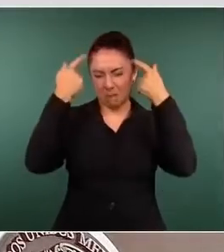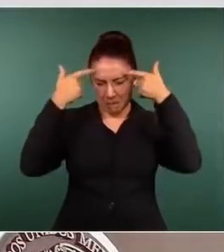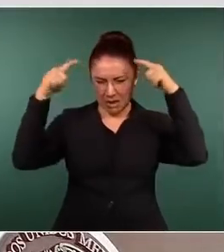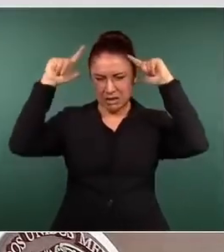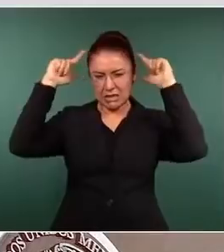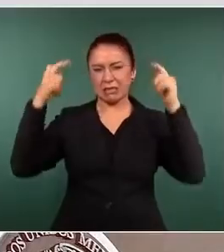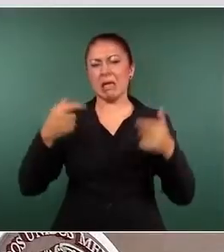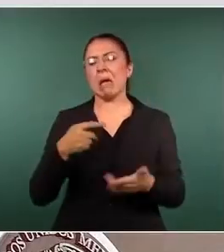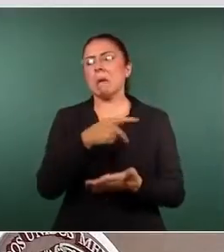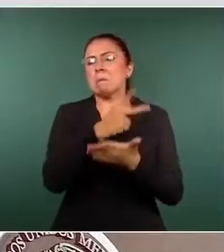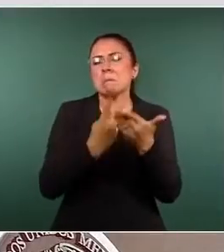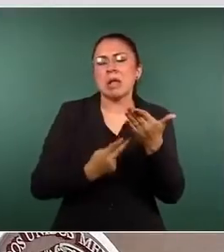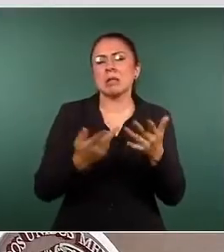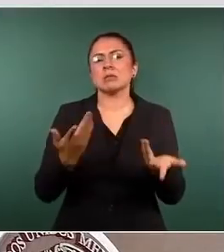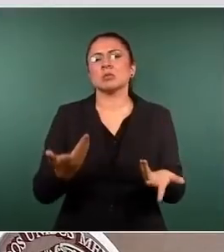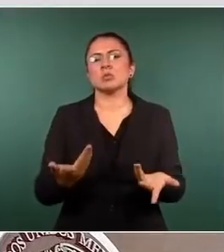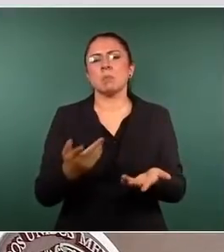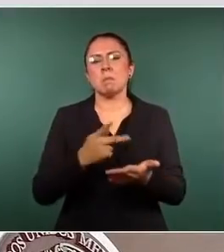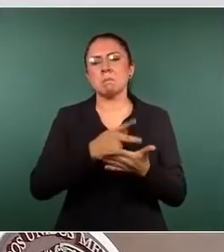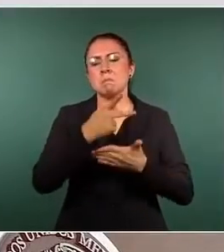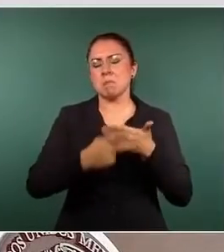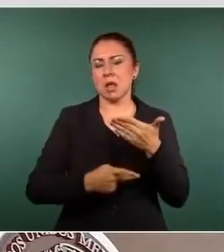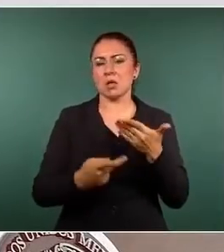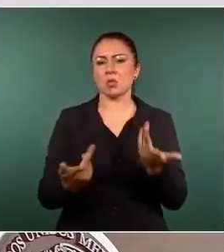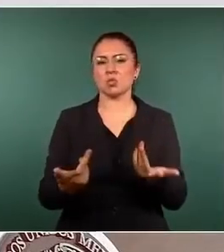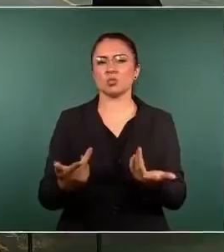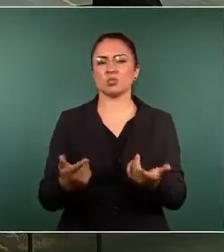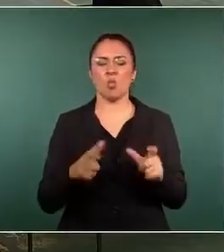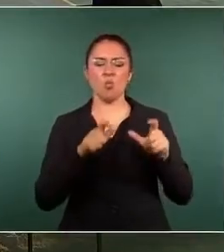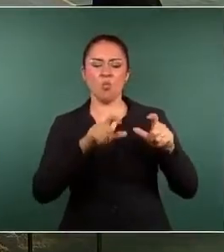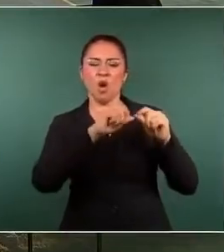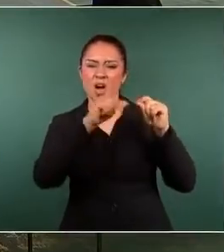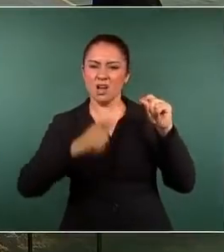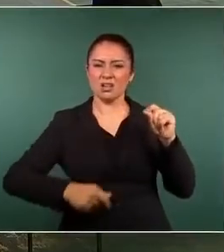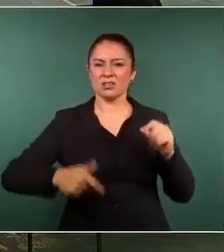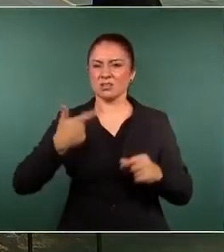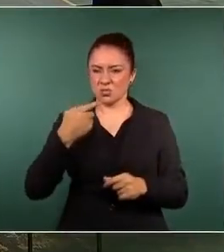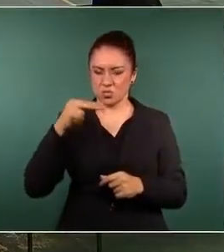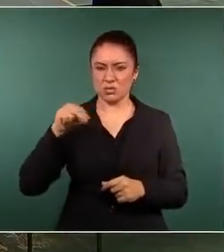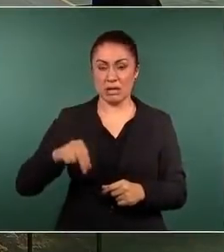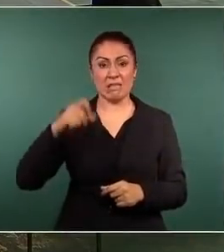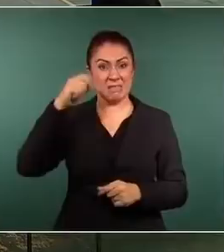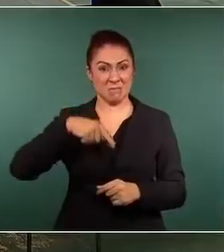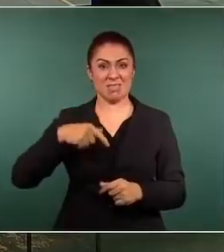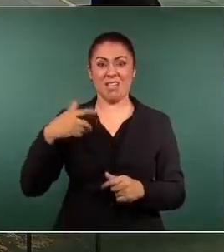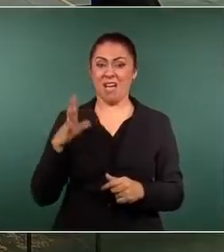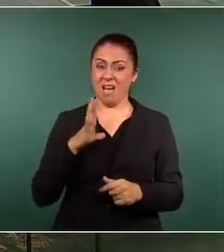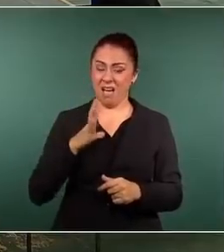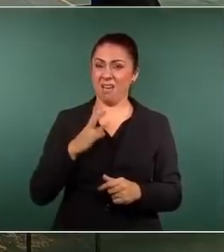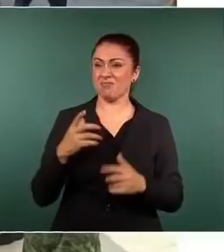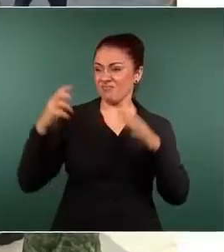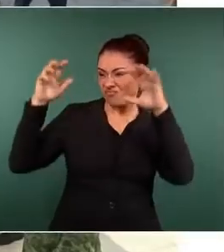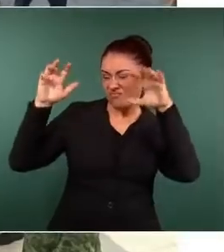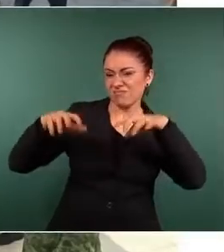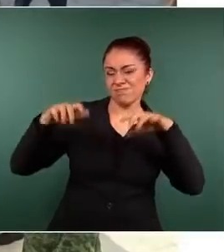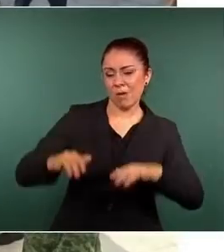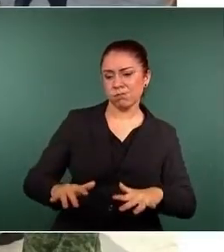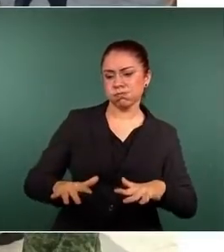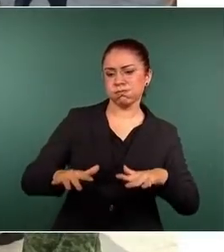hasta el momento en cuatro eventos de lluvias en una inundación en una equipación